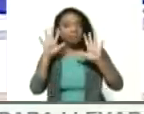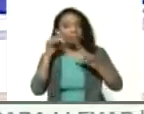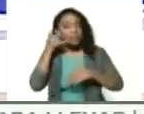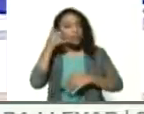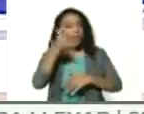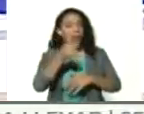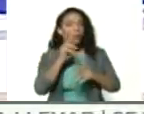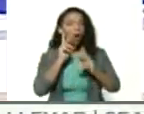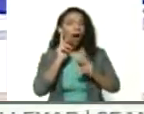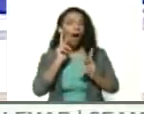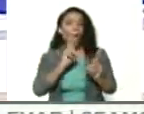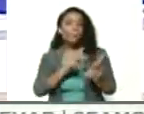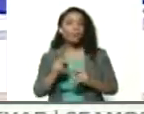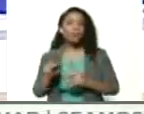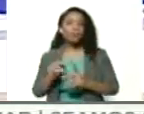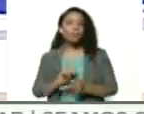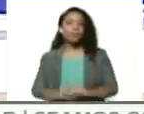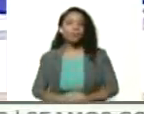programa.